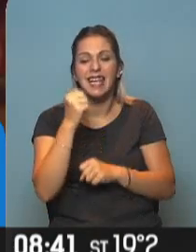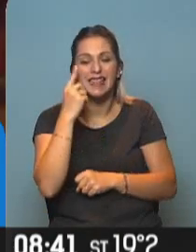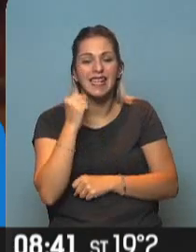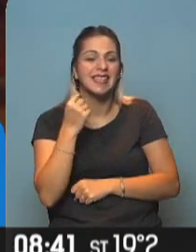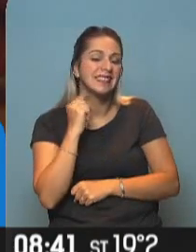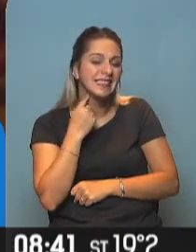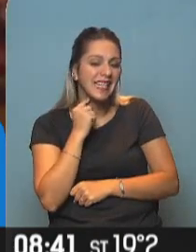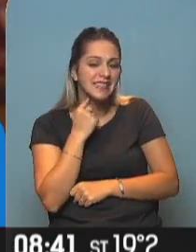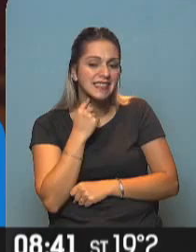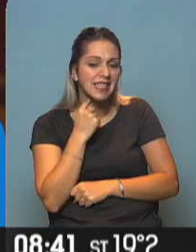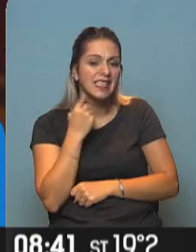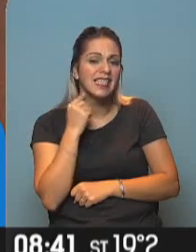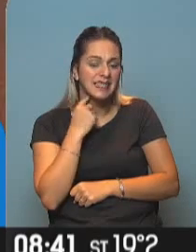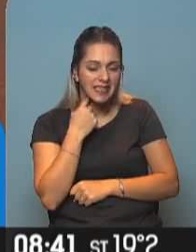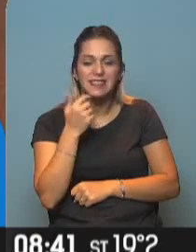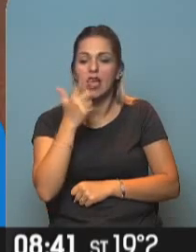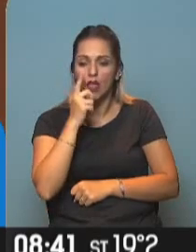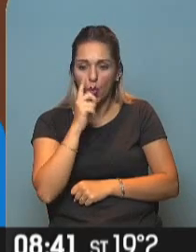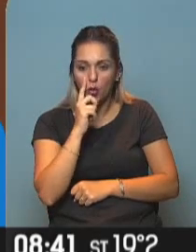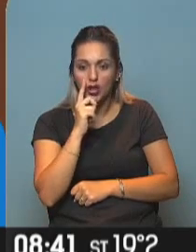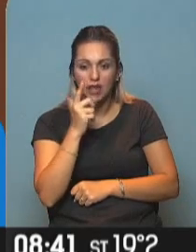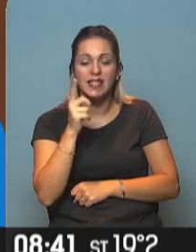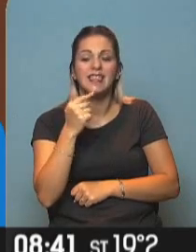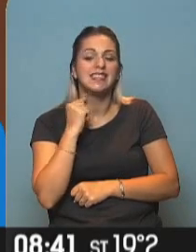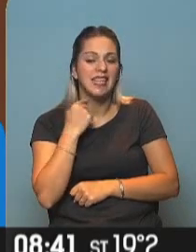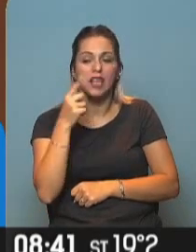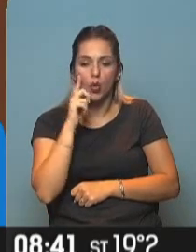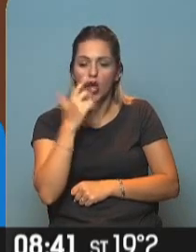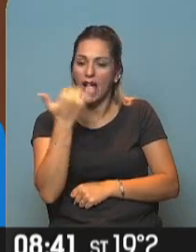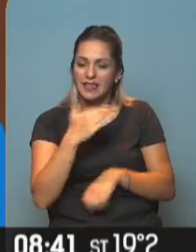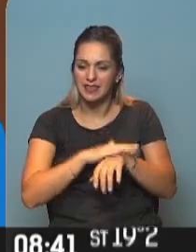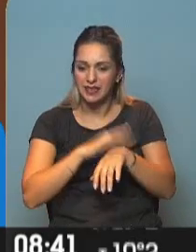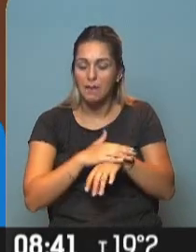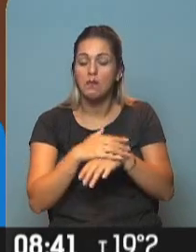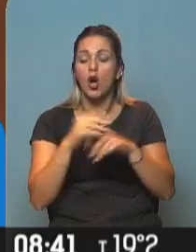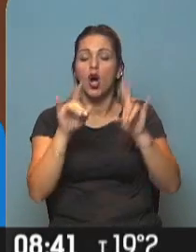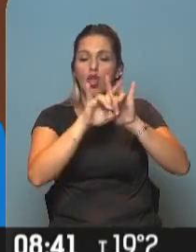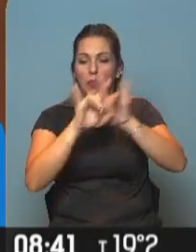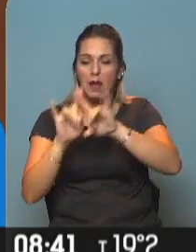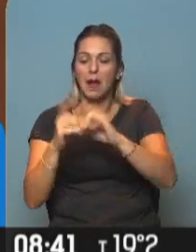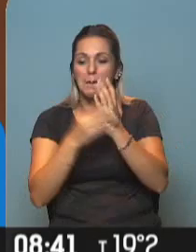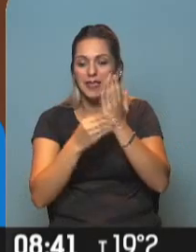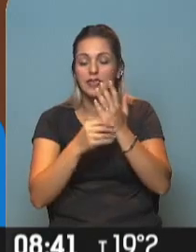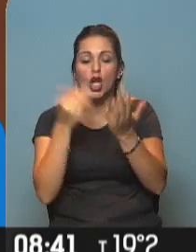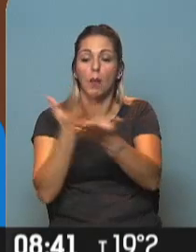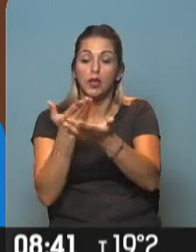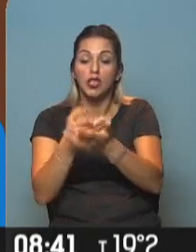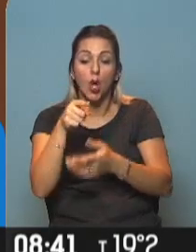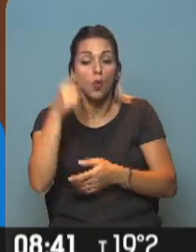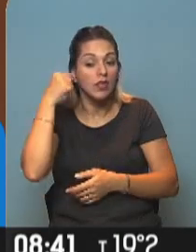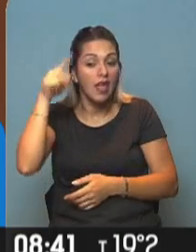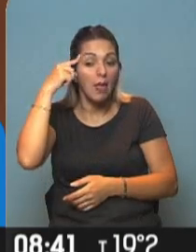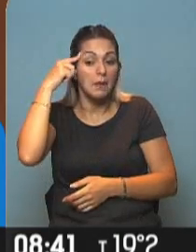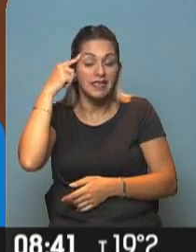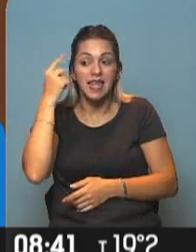página del ministerio 13 de julio 13 de julio tienen tiempo en la página del ministerio hay anotar los proyectos que ustedes creen que valen mucho